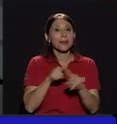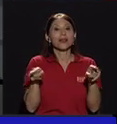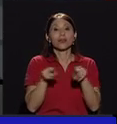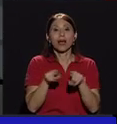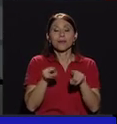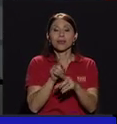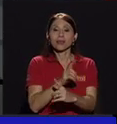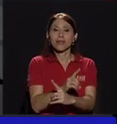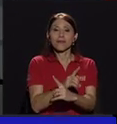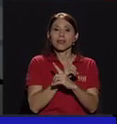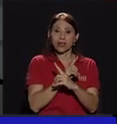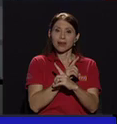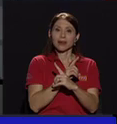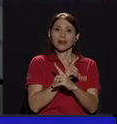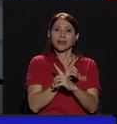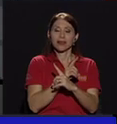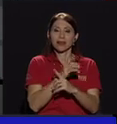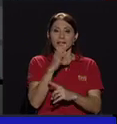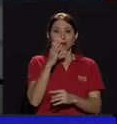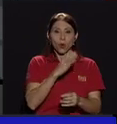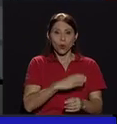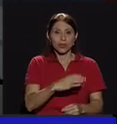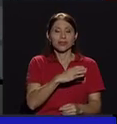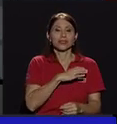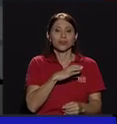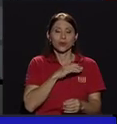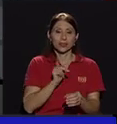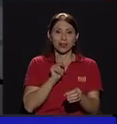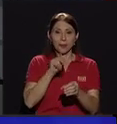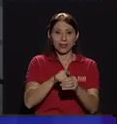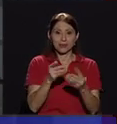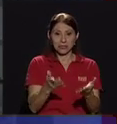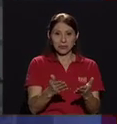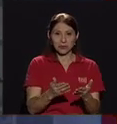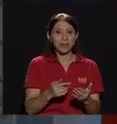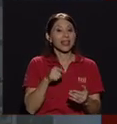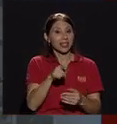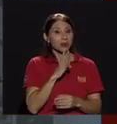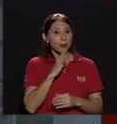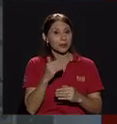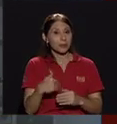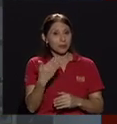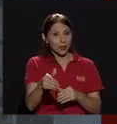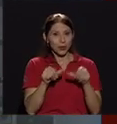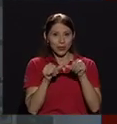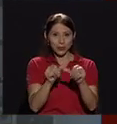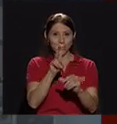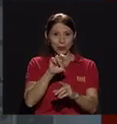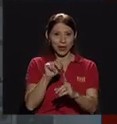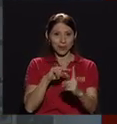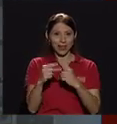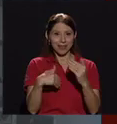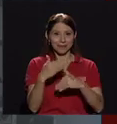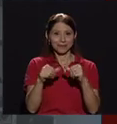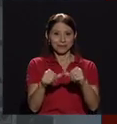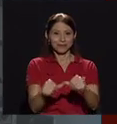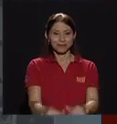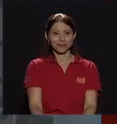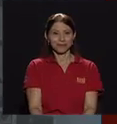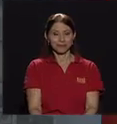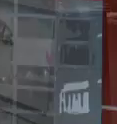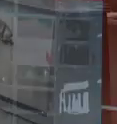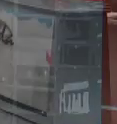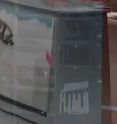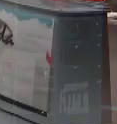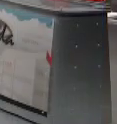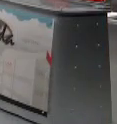también defender las condiciones en que se da esa participación. De eso vamos a hablar en el siguiente bloque, quédese con una mirada que ya volvemos.